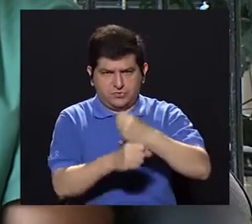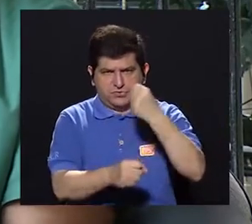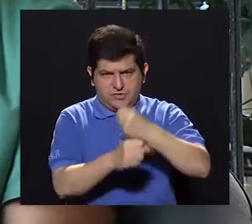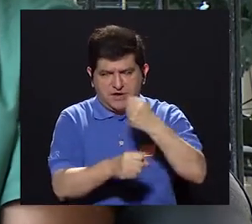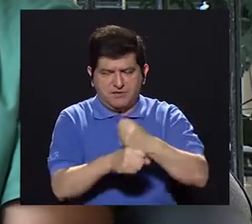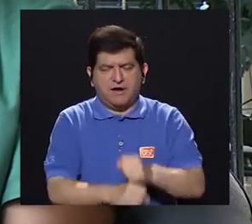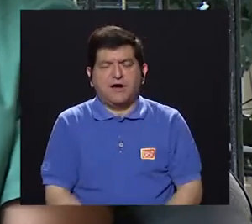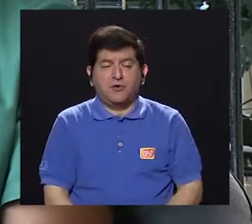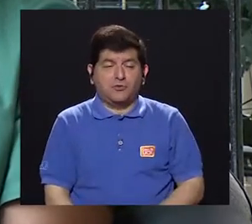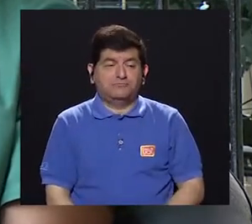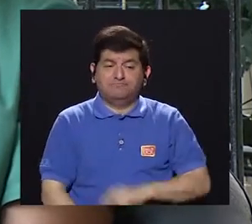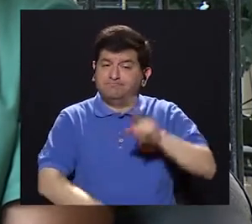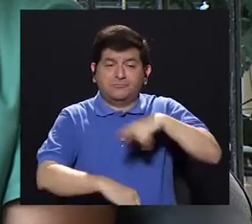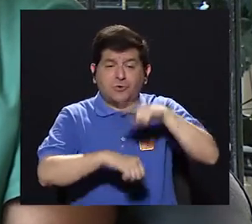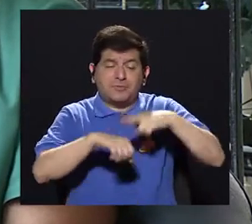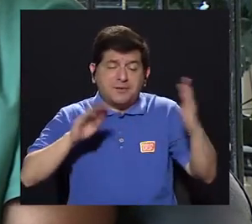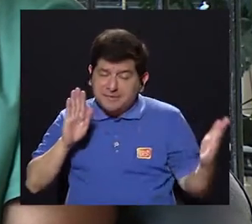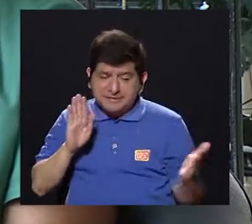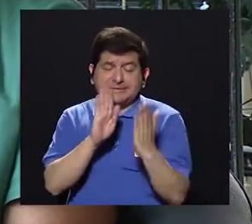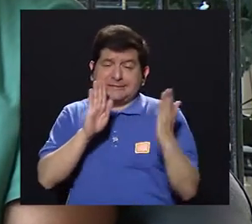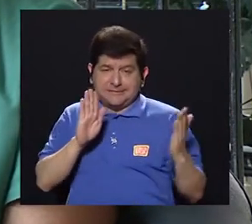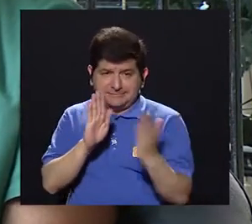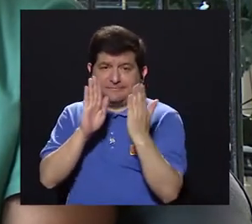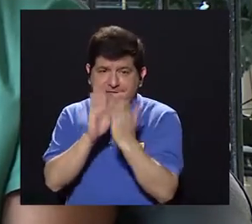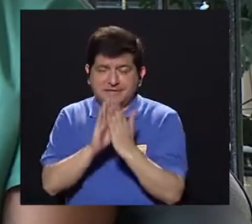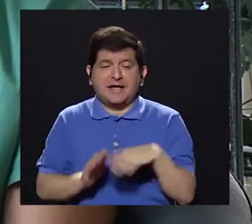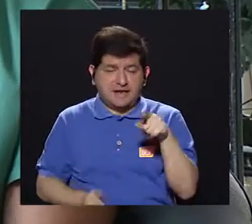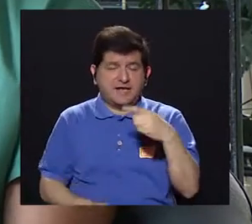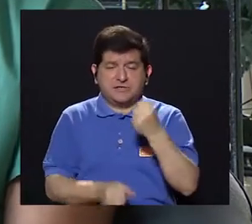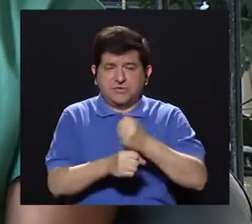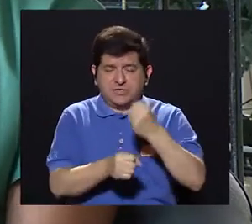trabajadores ocupacionalmente expuestos, que ese es el término correcto,